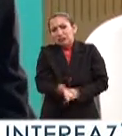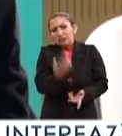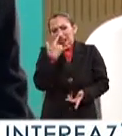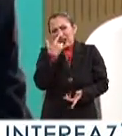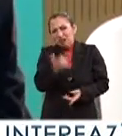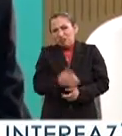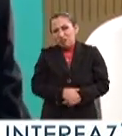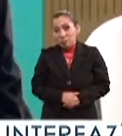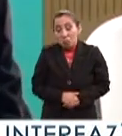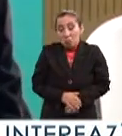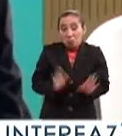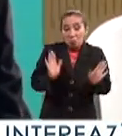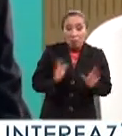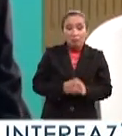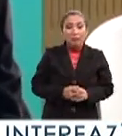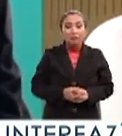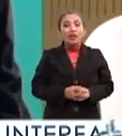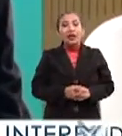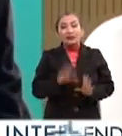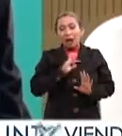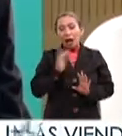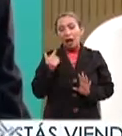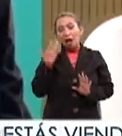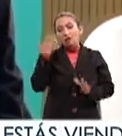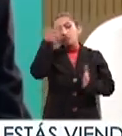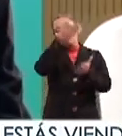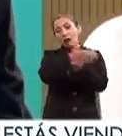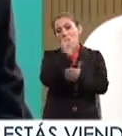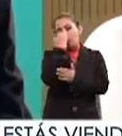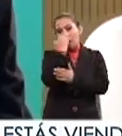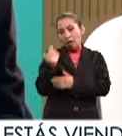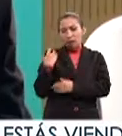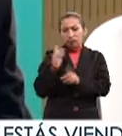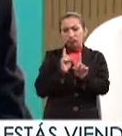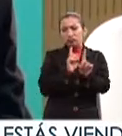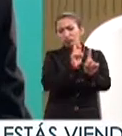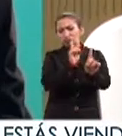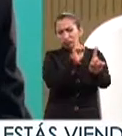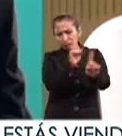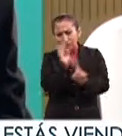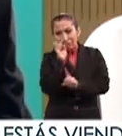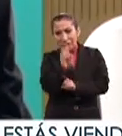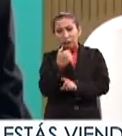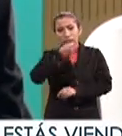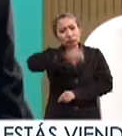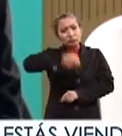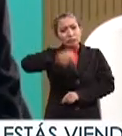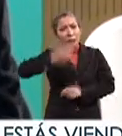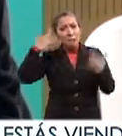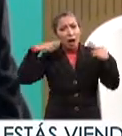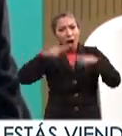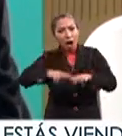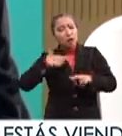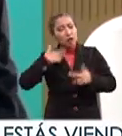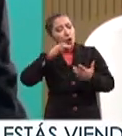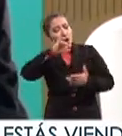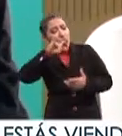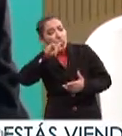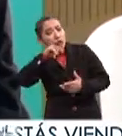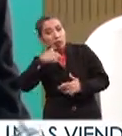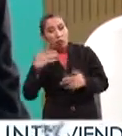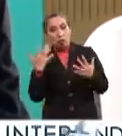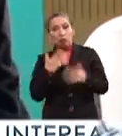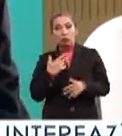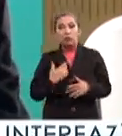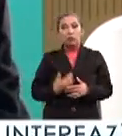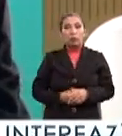veía raro, ¿no? Y ya que llegamos a la escuela, lo saludaron, maestro Jodorowsky, y dije, caray,